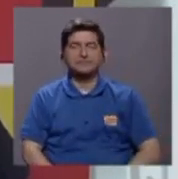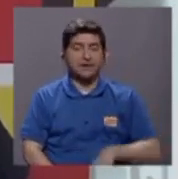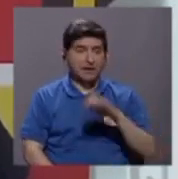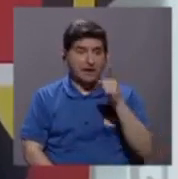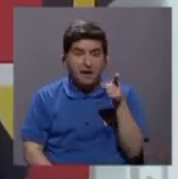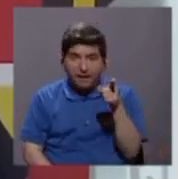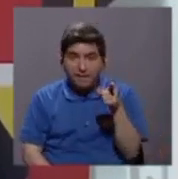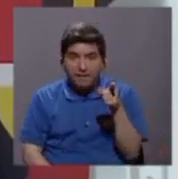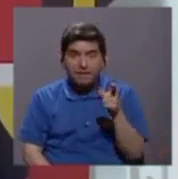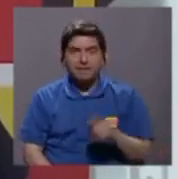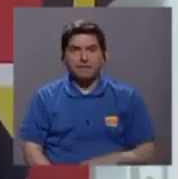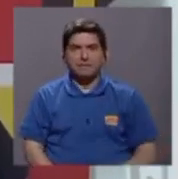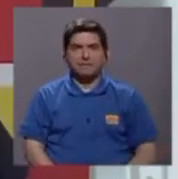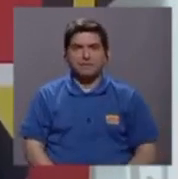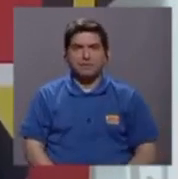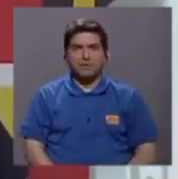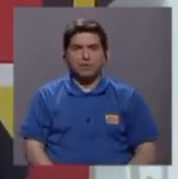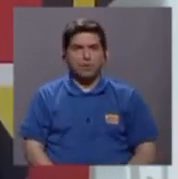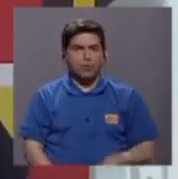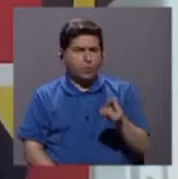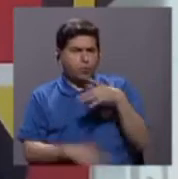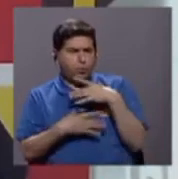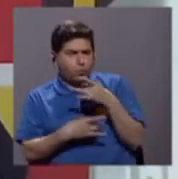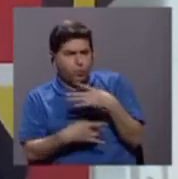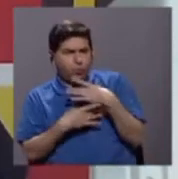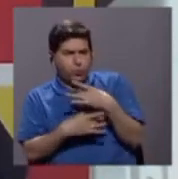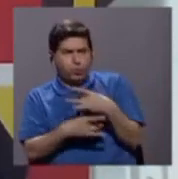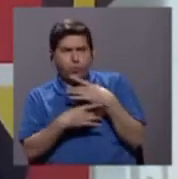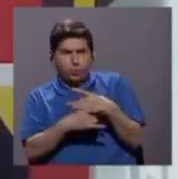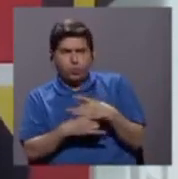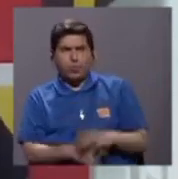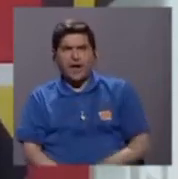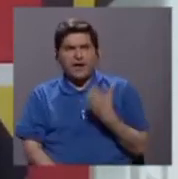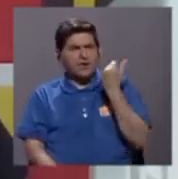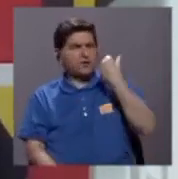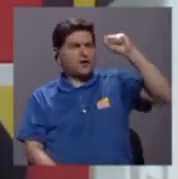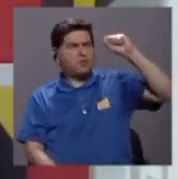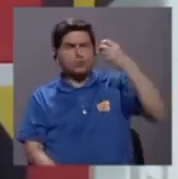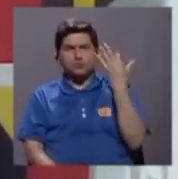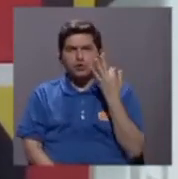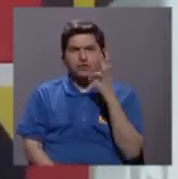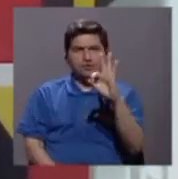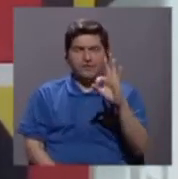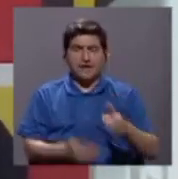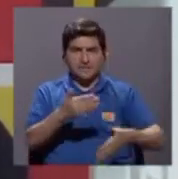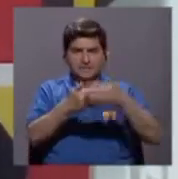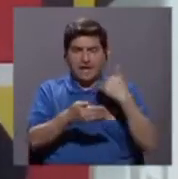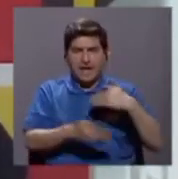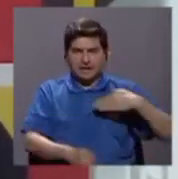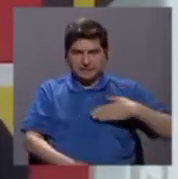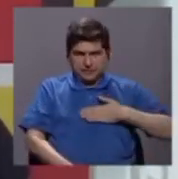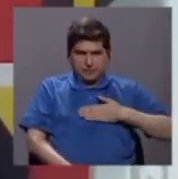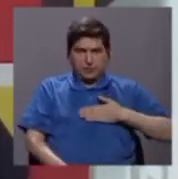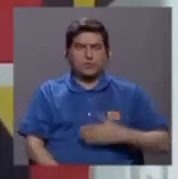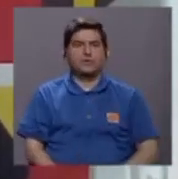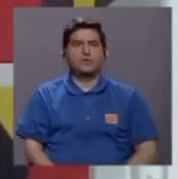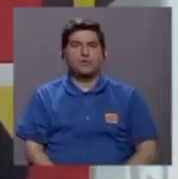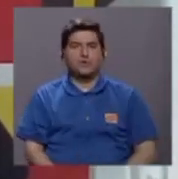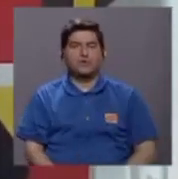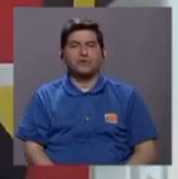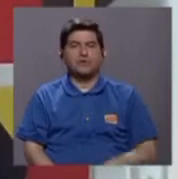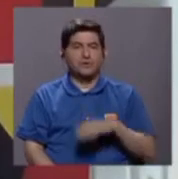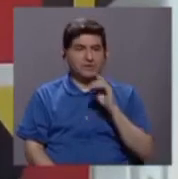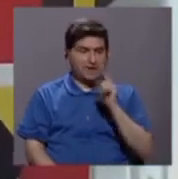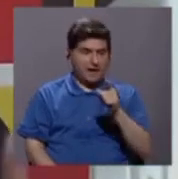era muy interesado en la Revolución Francesa, antes en Napoleón, que era un héroe para